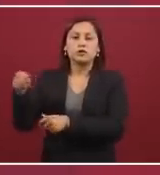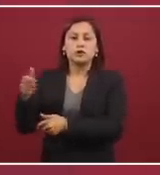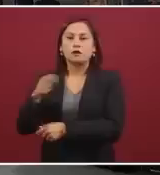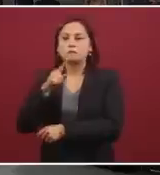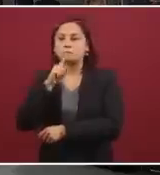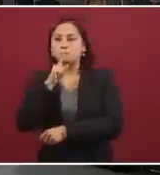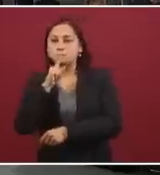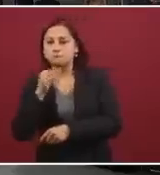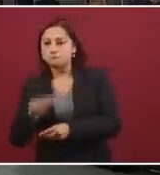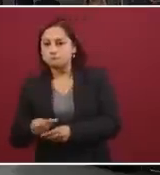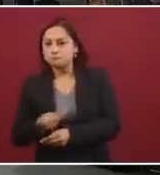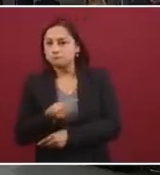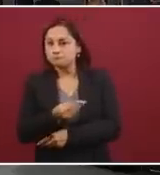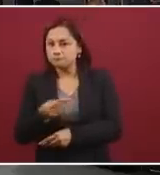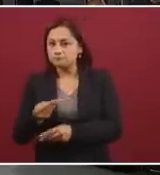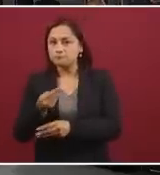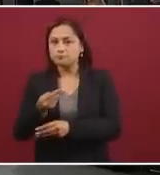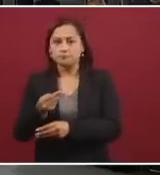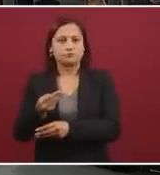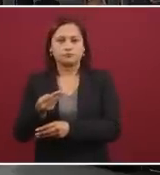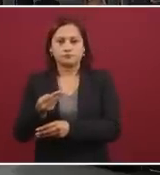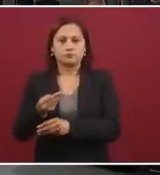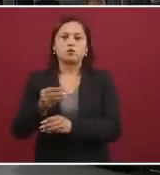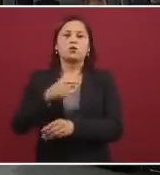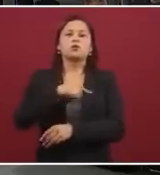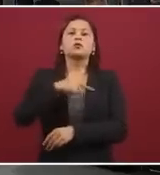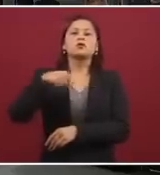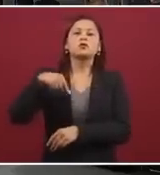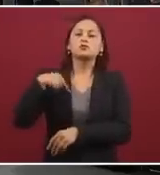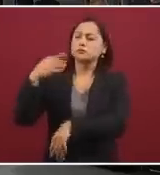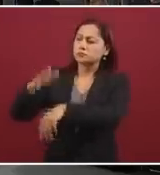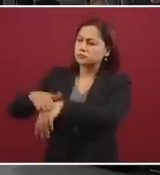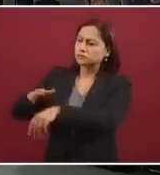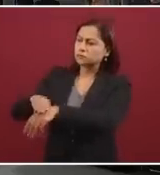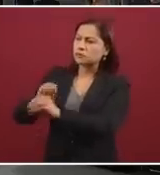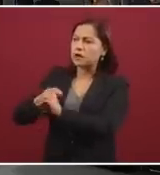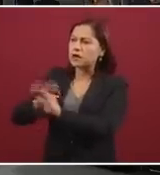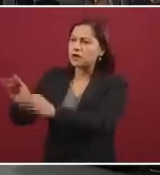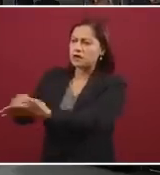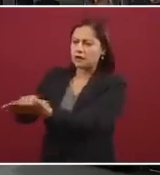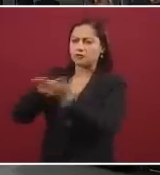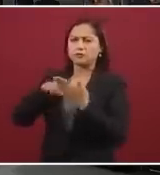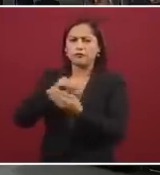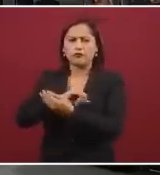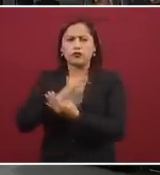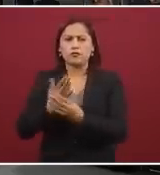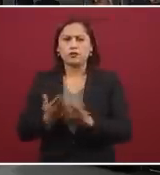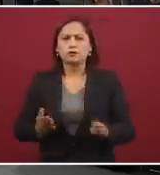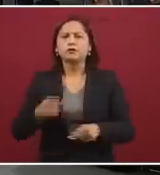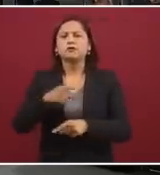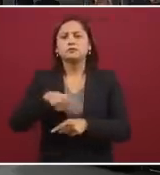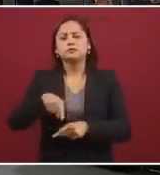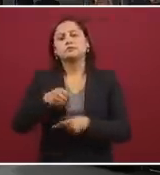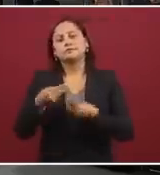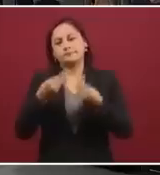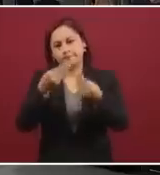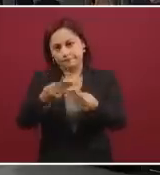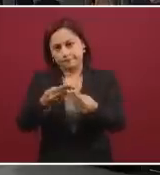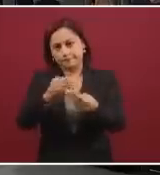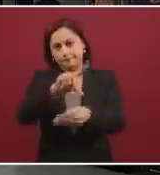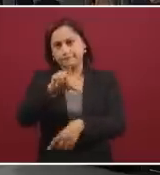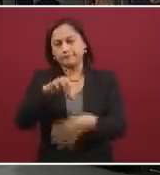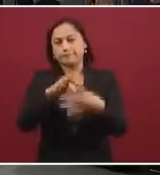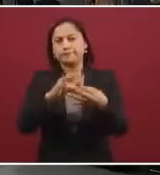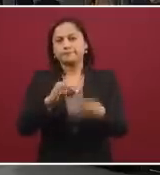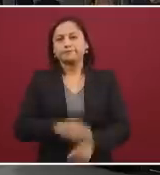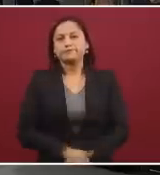mejor para este no hablar sin pruebas jesús ya